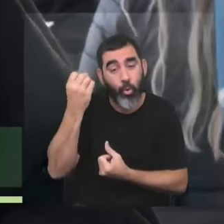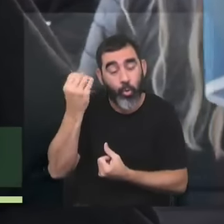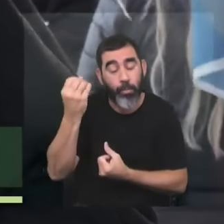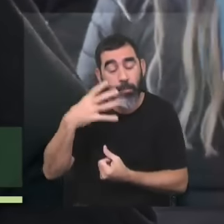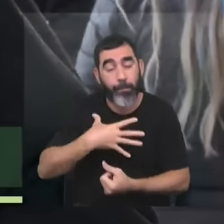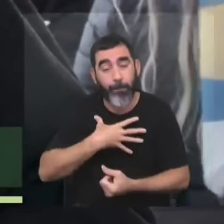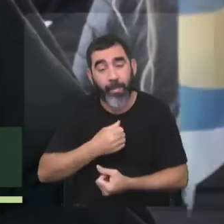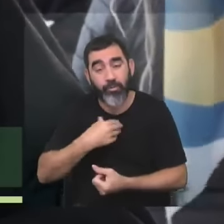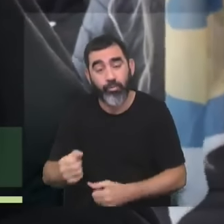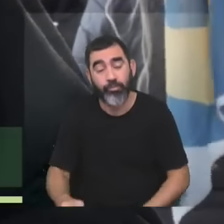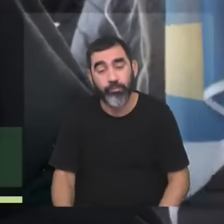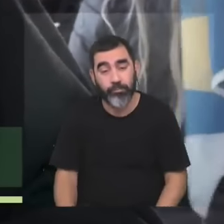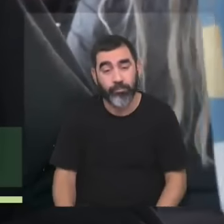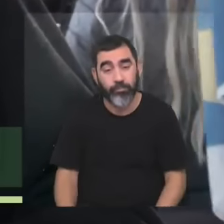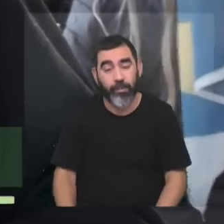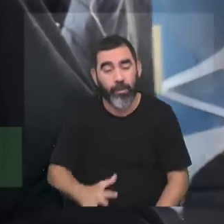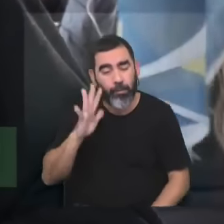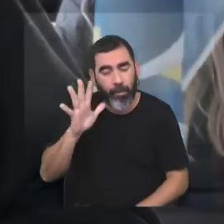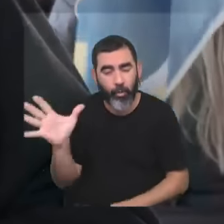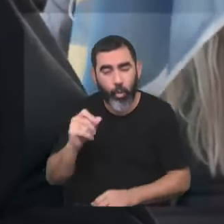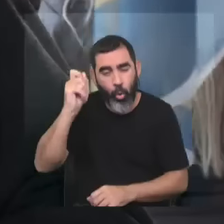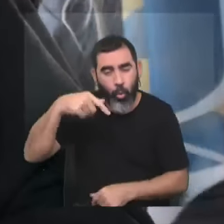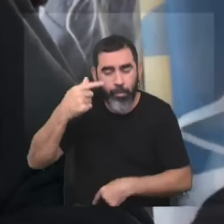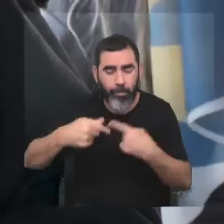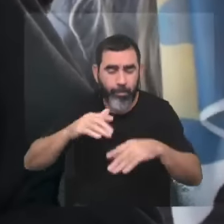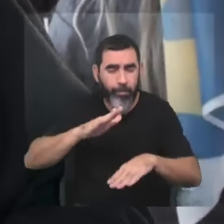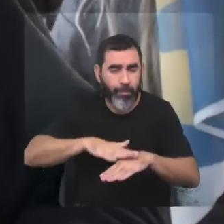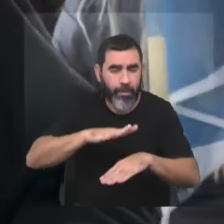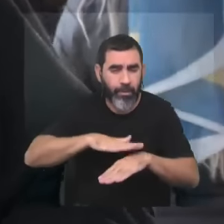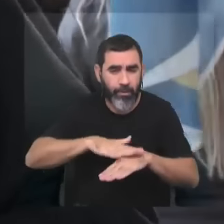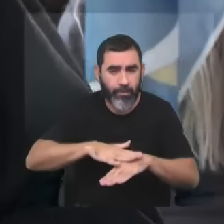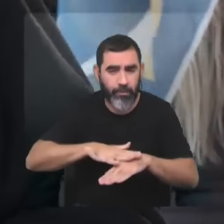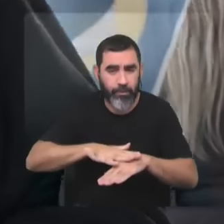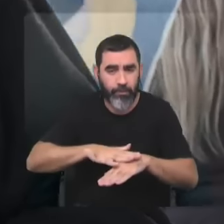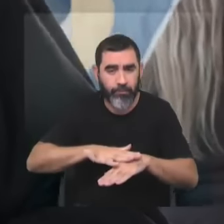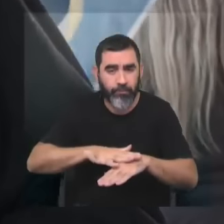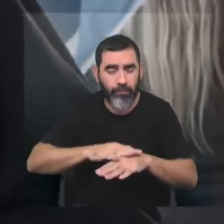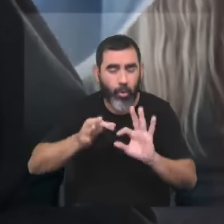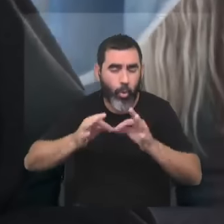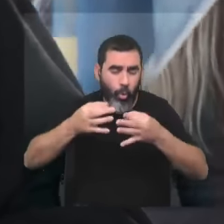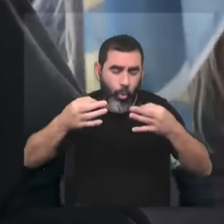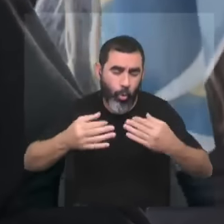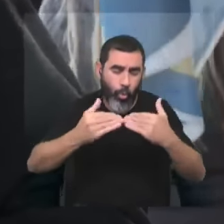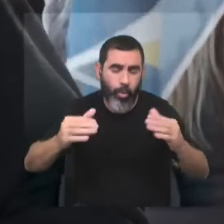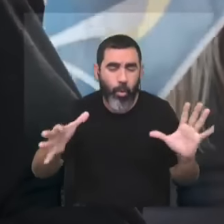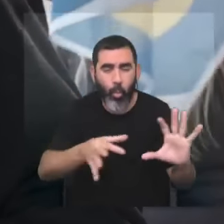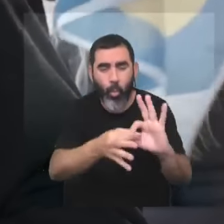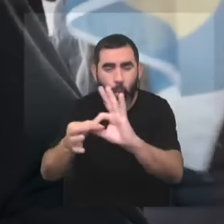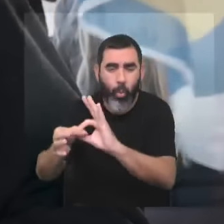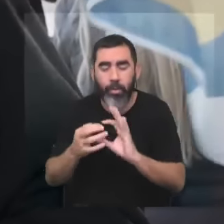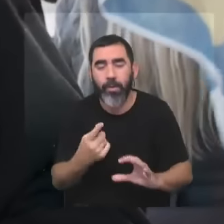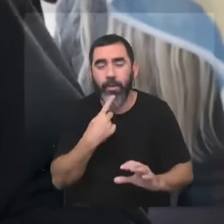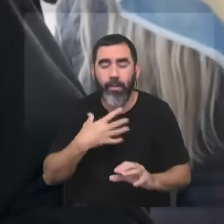convención así que Supongo que todos vamos a opinar en su momento y que va a primar la cordura y la unidad partidaria vamos